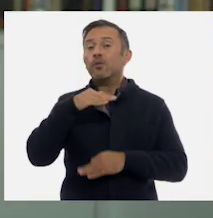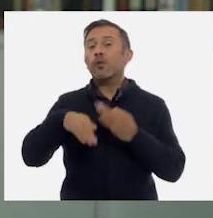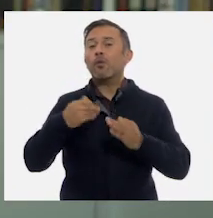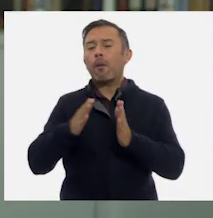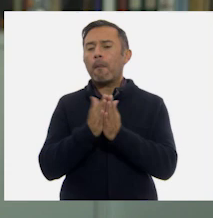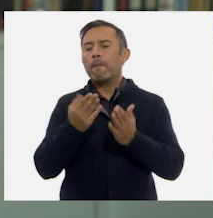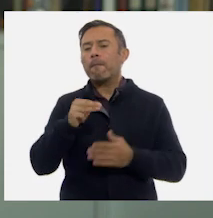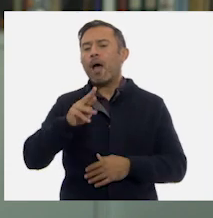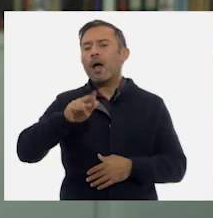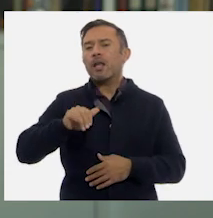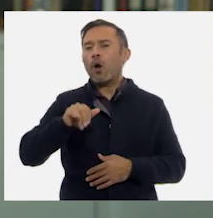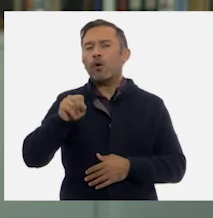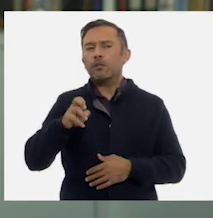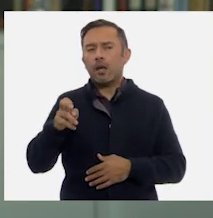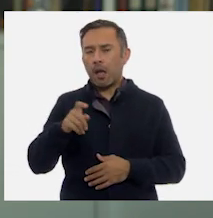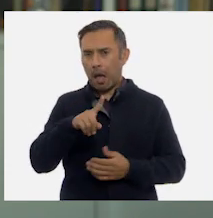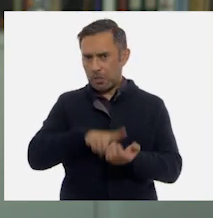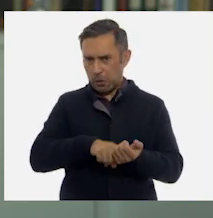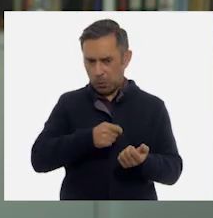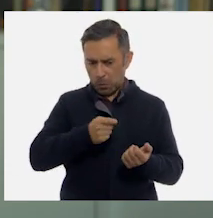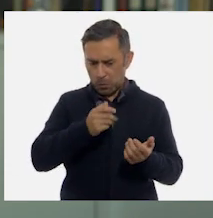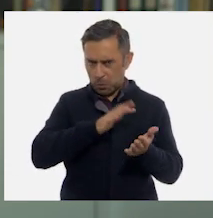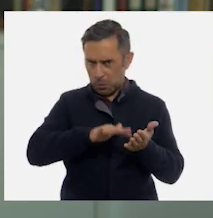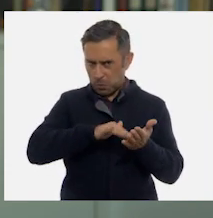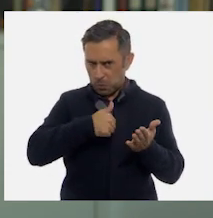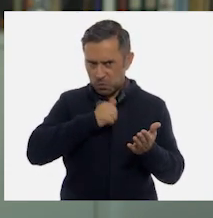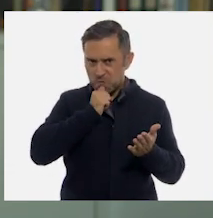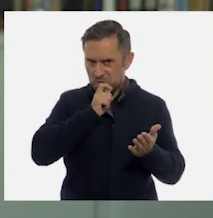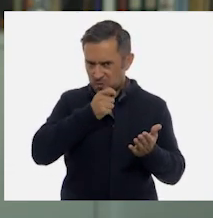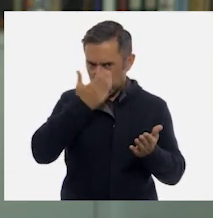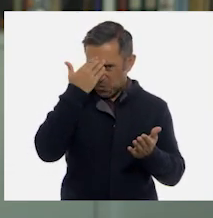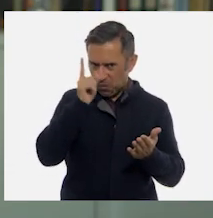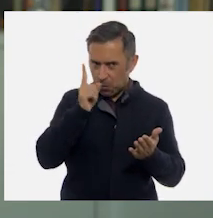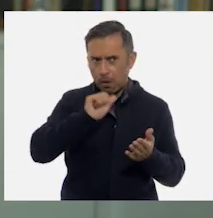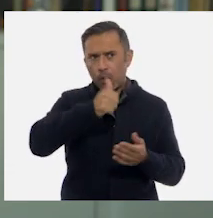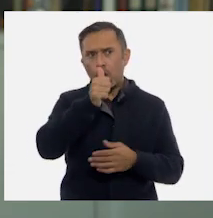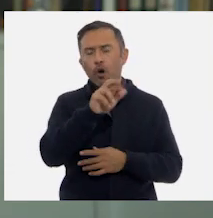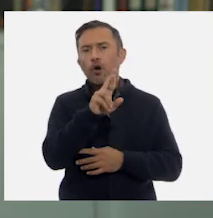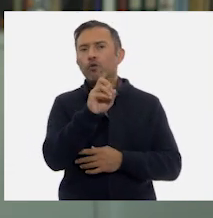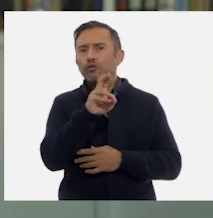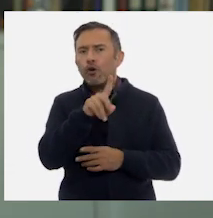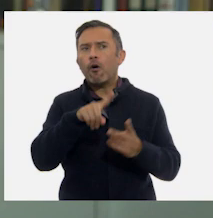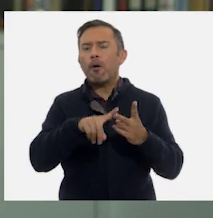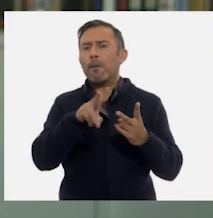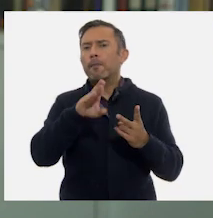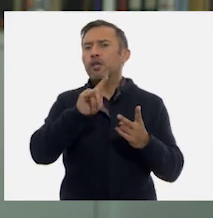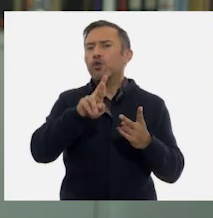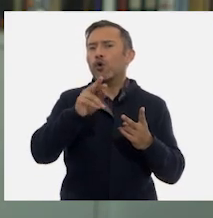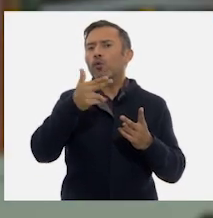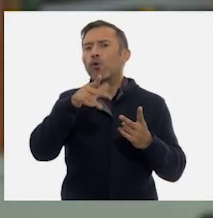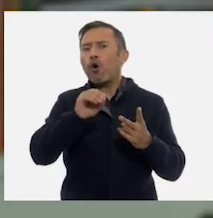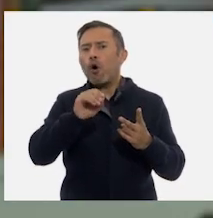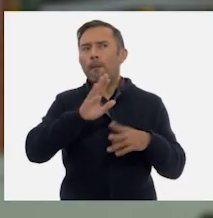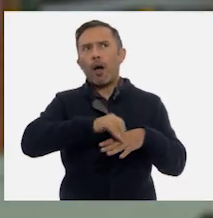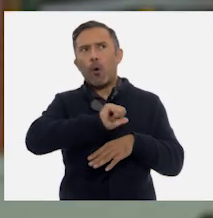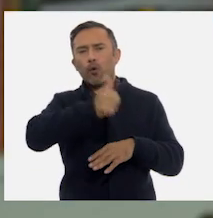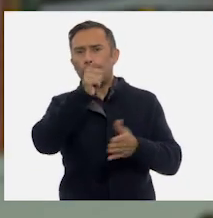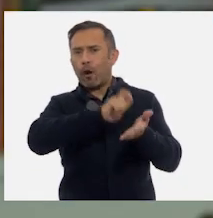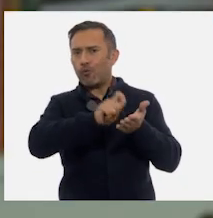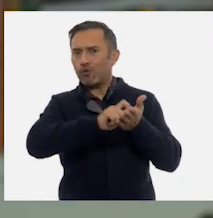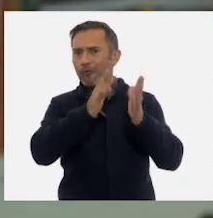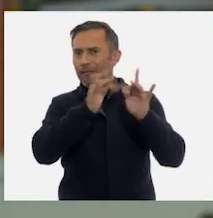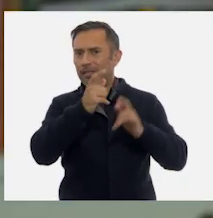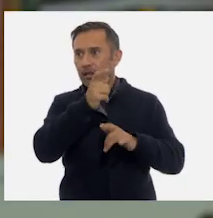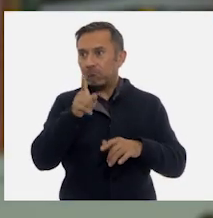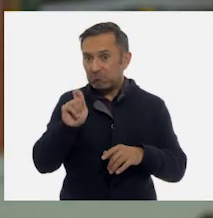Isaacs y ella no lo había leído, pero había leído a los rusos o había leído a Víctor Hugo o alguno francés que los otros no conocían, ¿no? Entonces